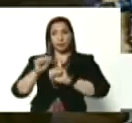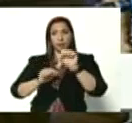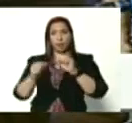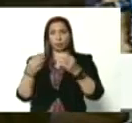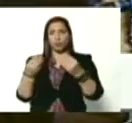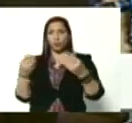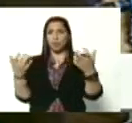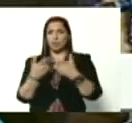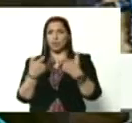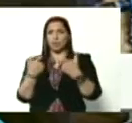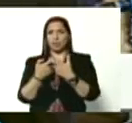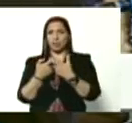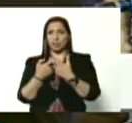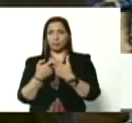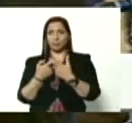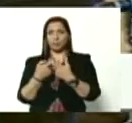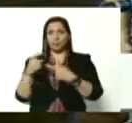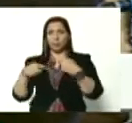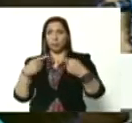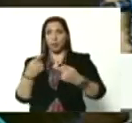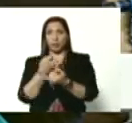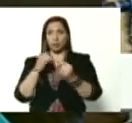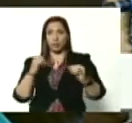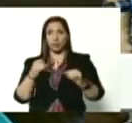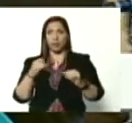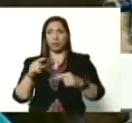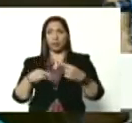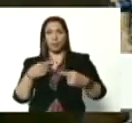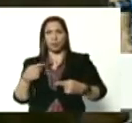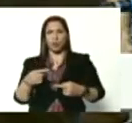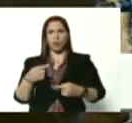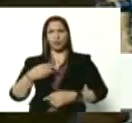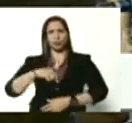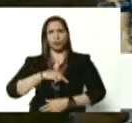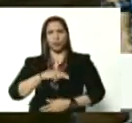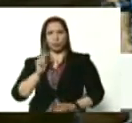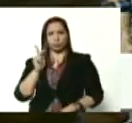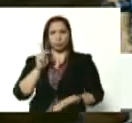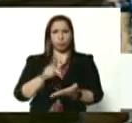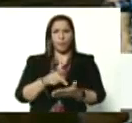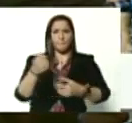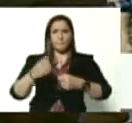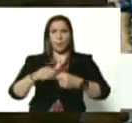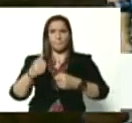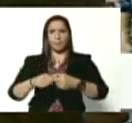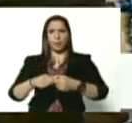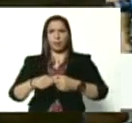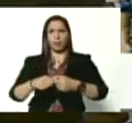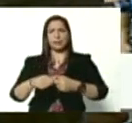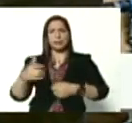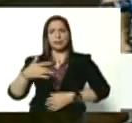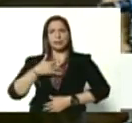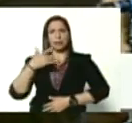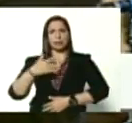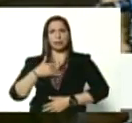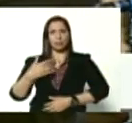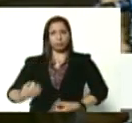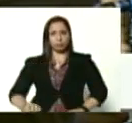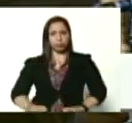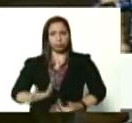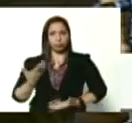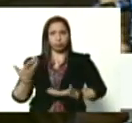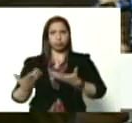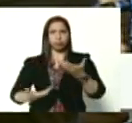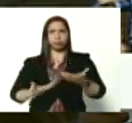independencia lo cierto es que apenas uno pisa el suelo zulia no siente en los pies el resplandor del llamado